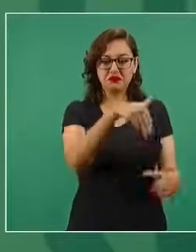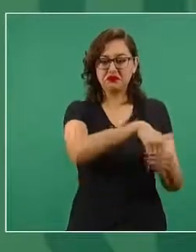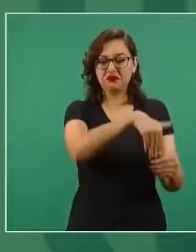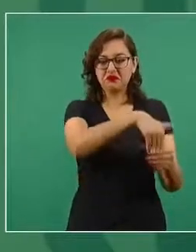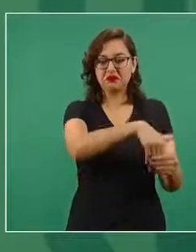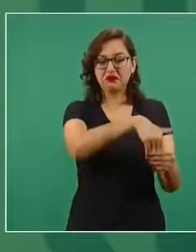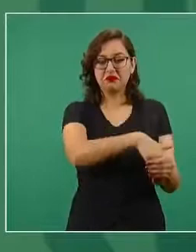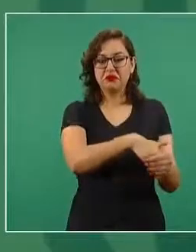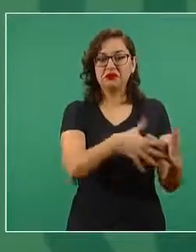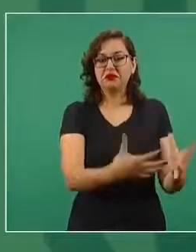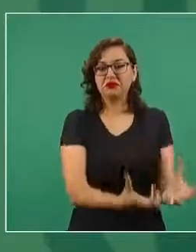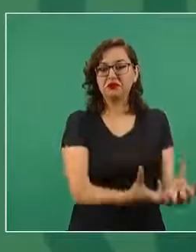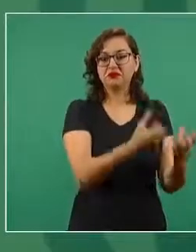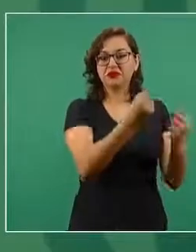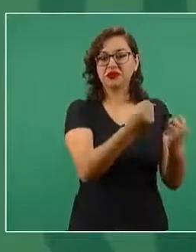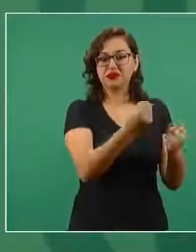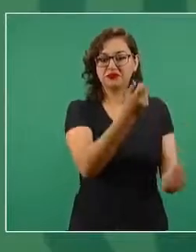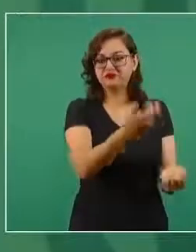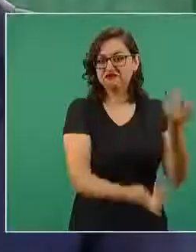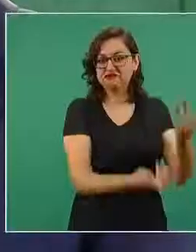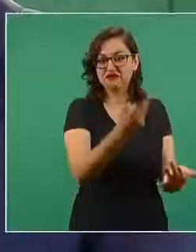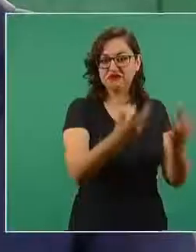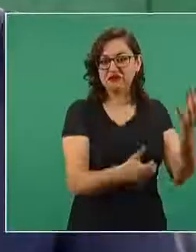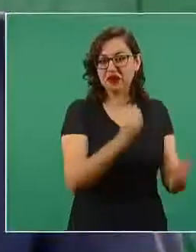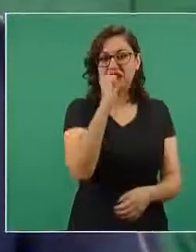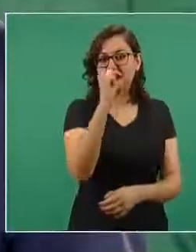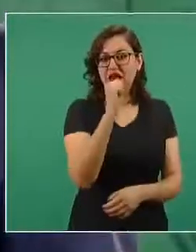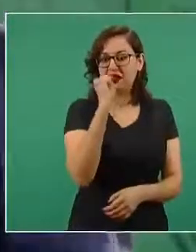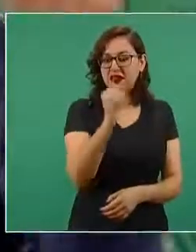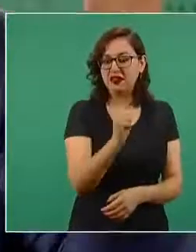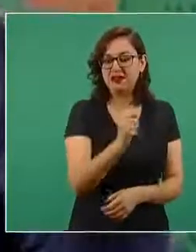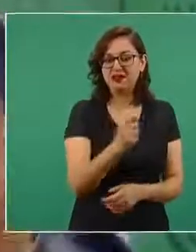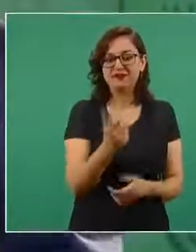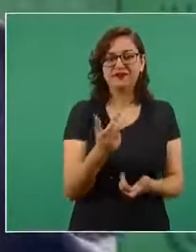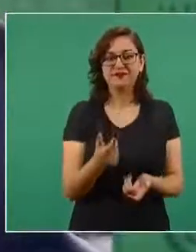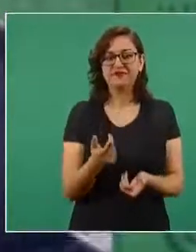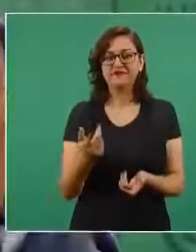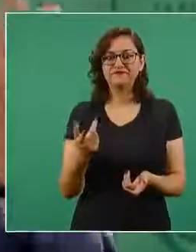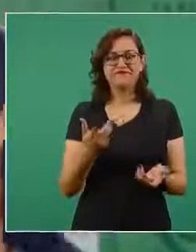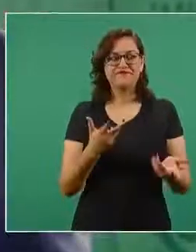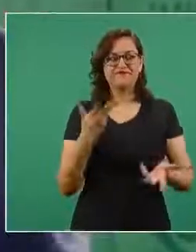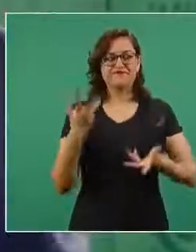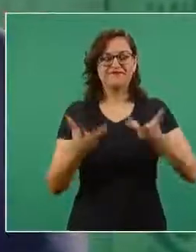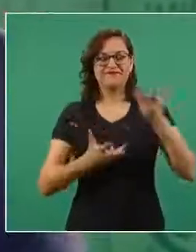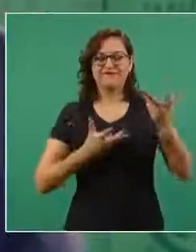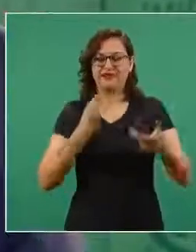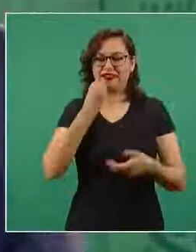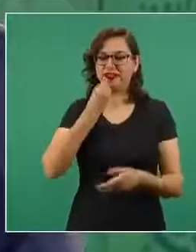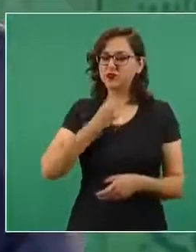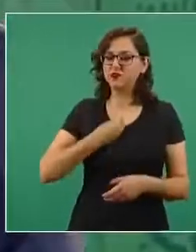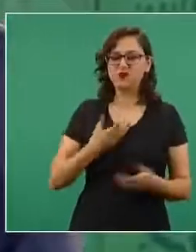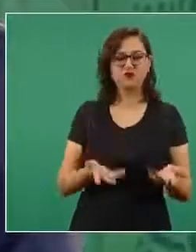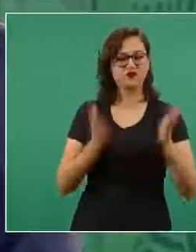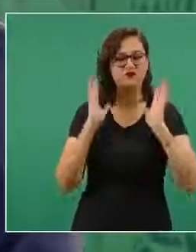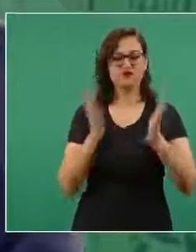y ya no les quedó más que hacer formalmente